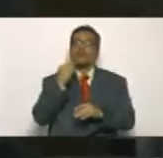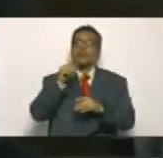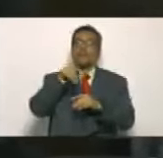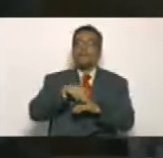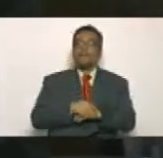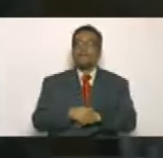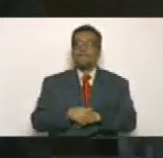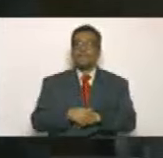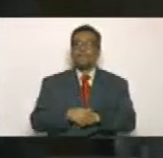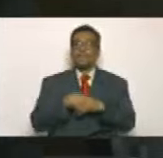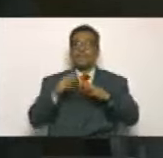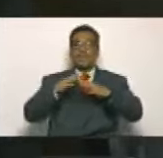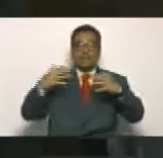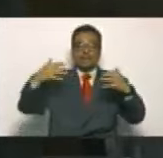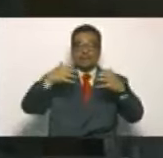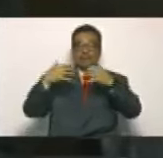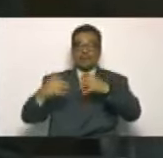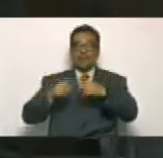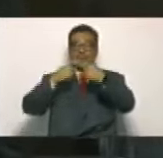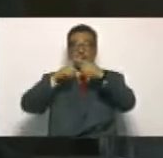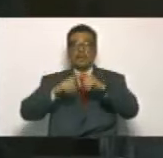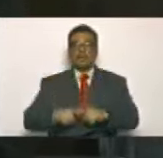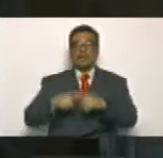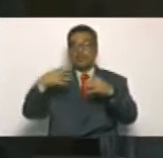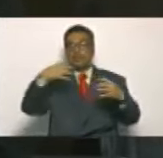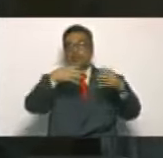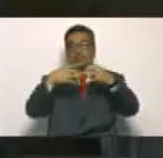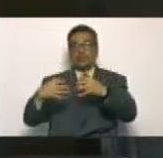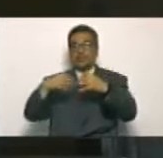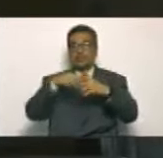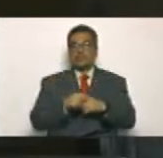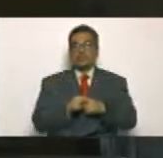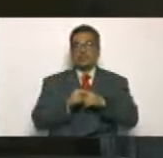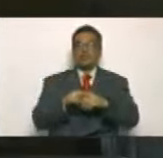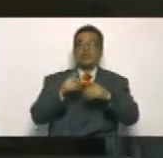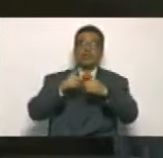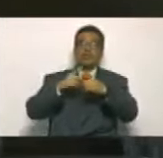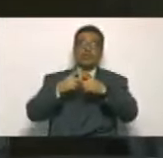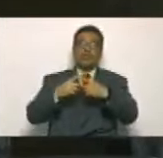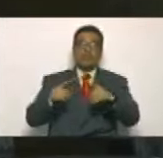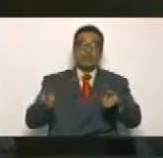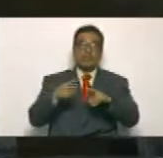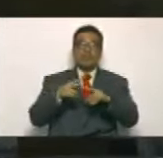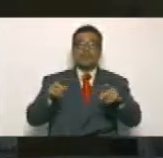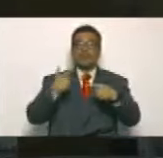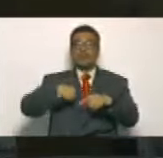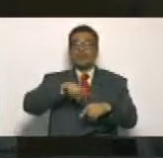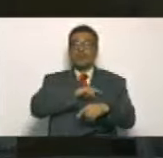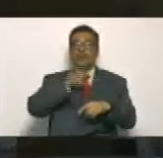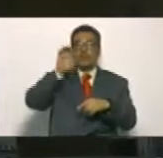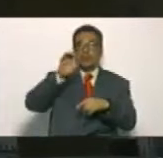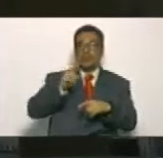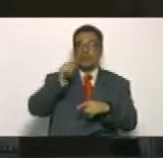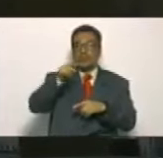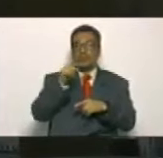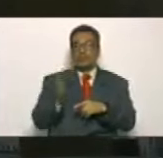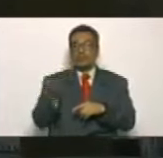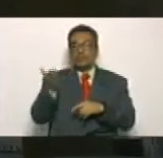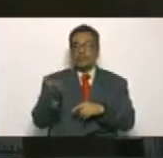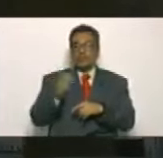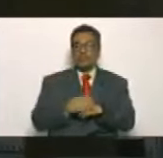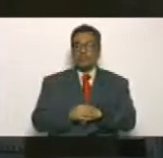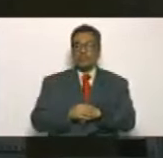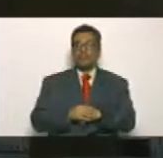participó en grandes batallas, numerosas batallas por la independencia de nuestra república, siendo una de las más